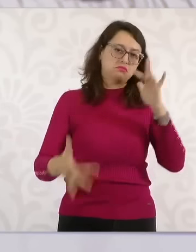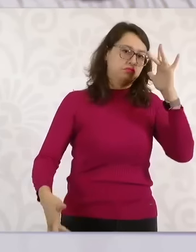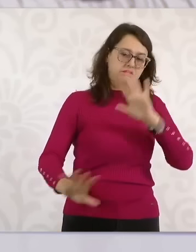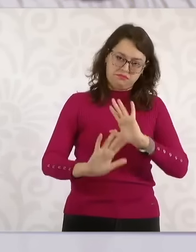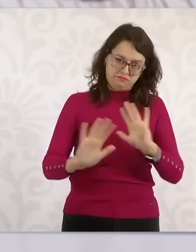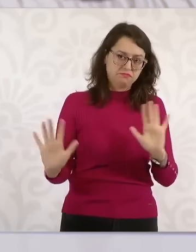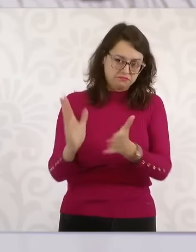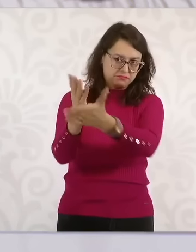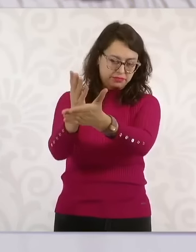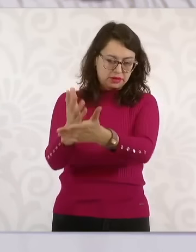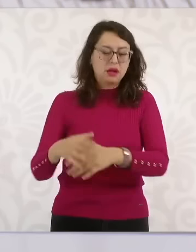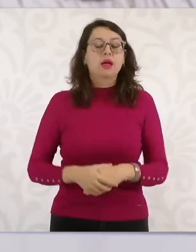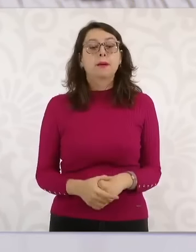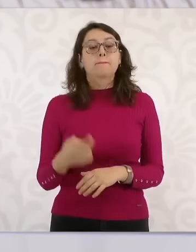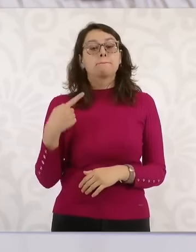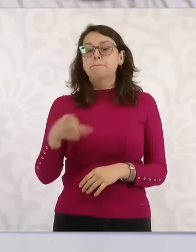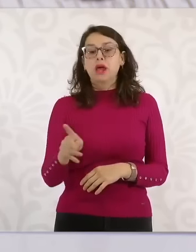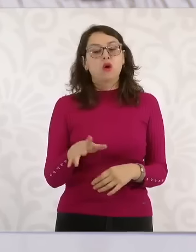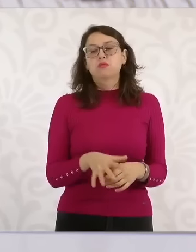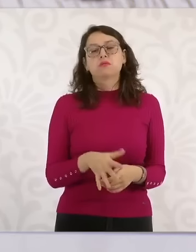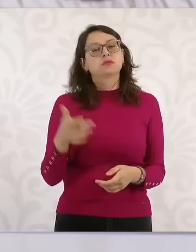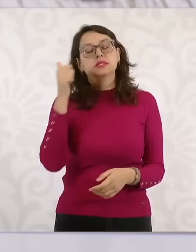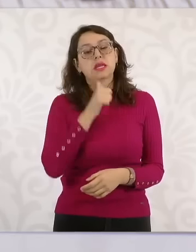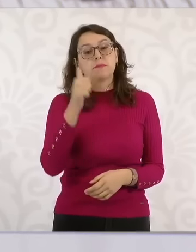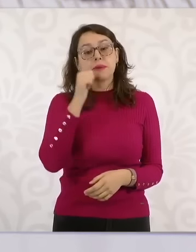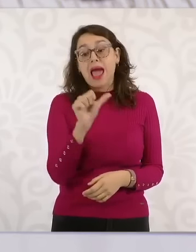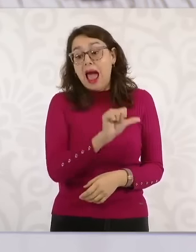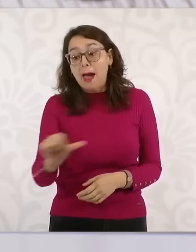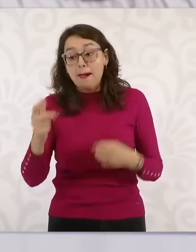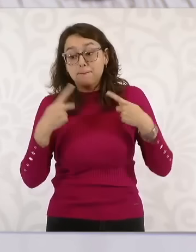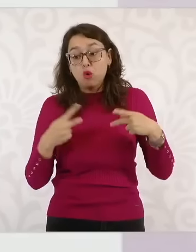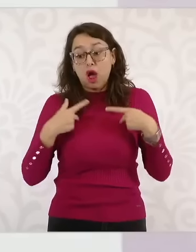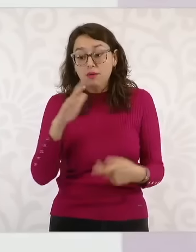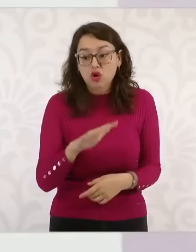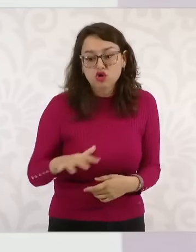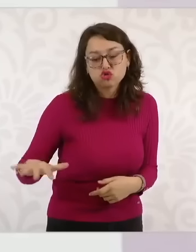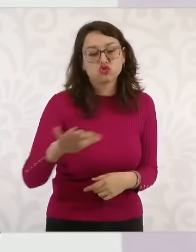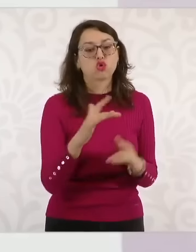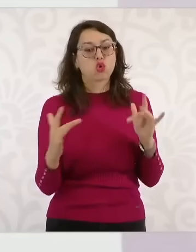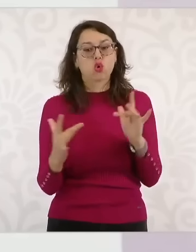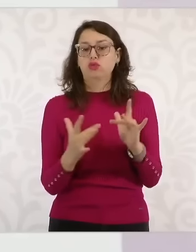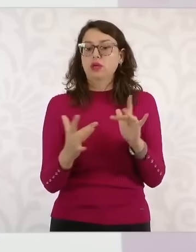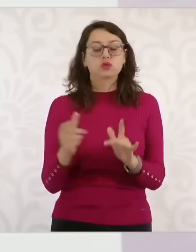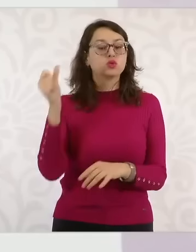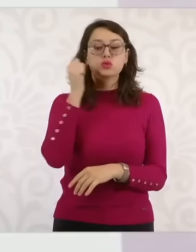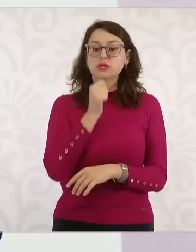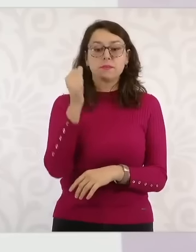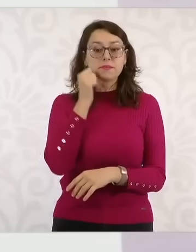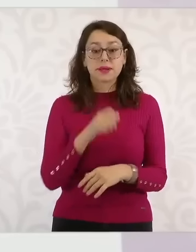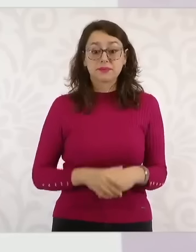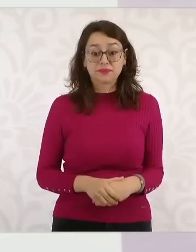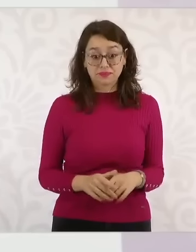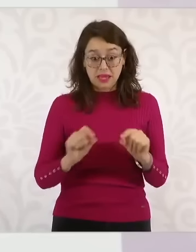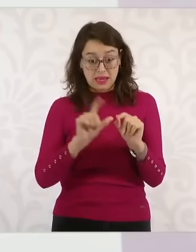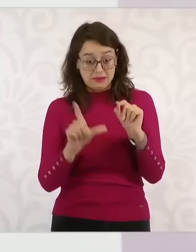México. Pero se mantiene la relación con los pueblos. Entonces, México, todos los gobiernos han tenido una